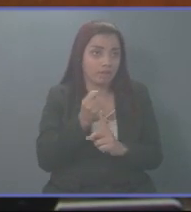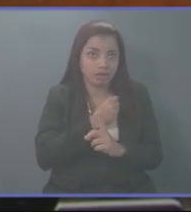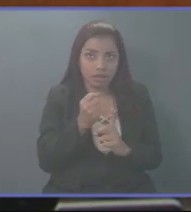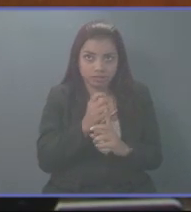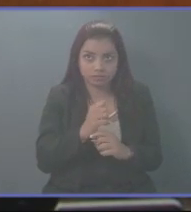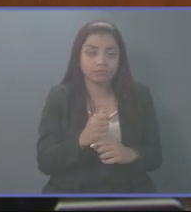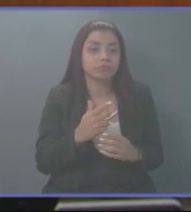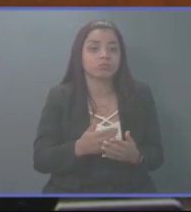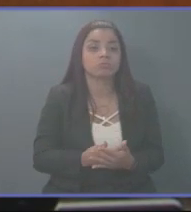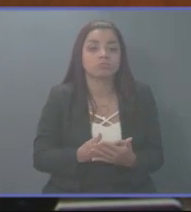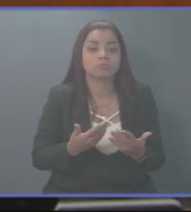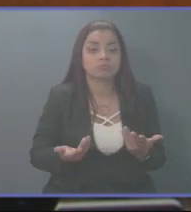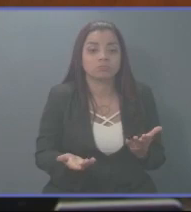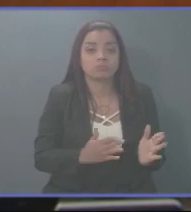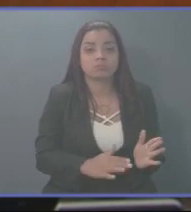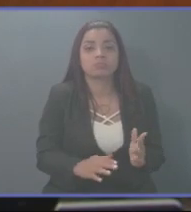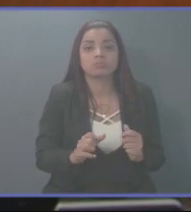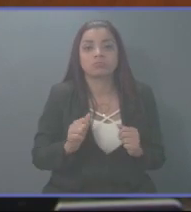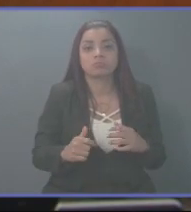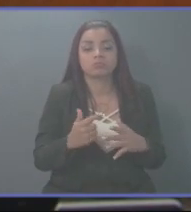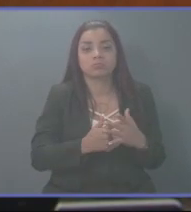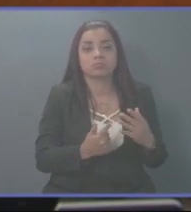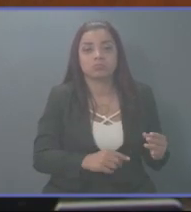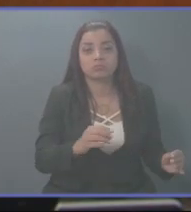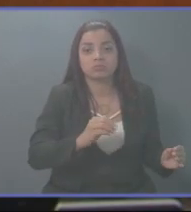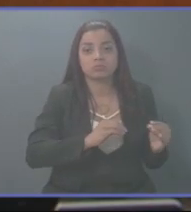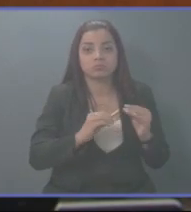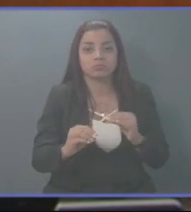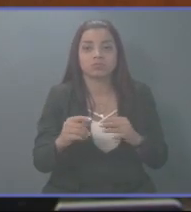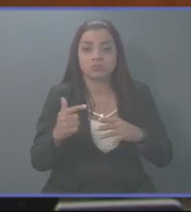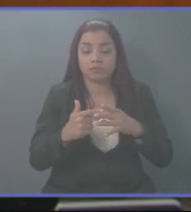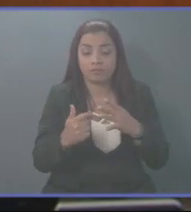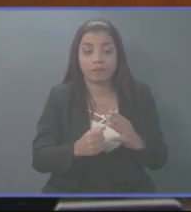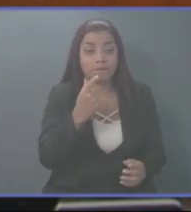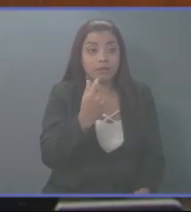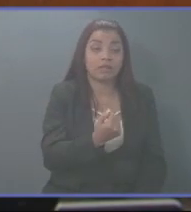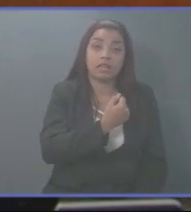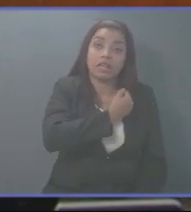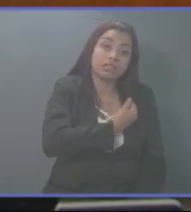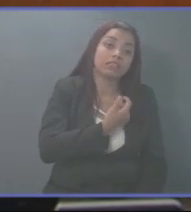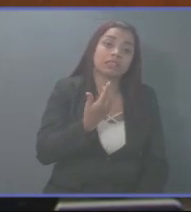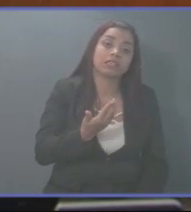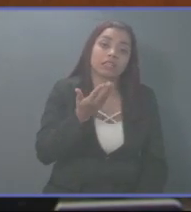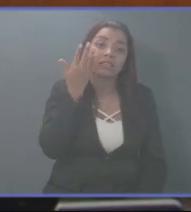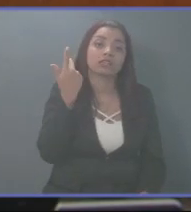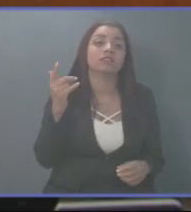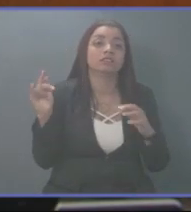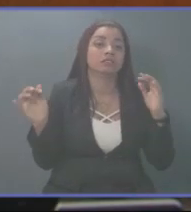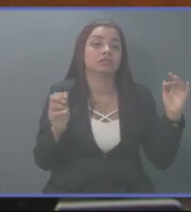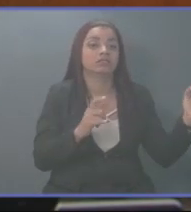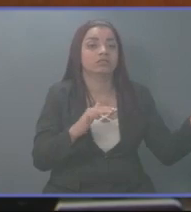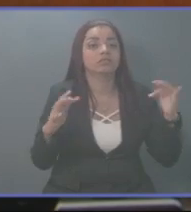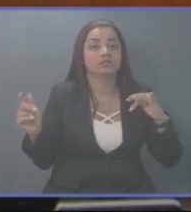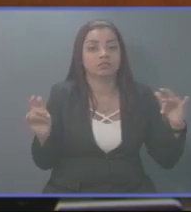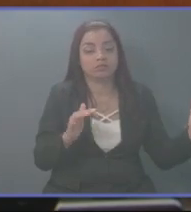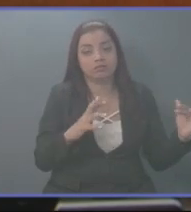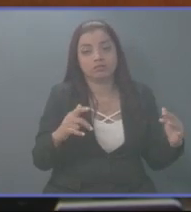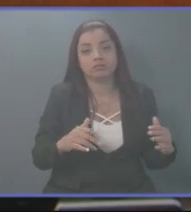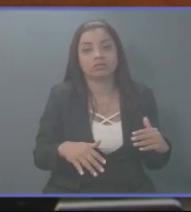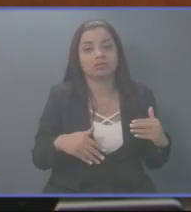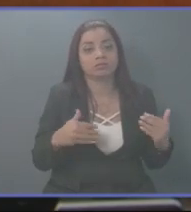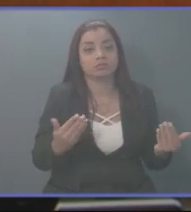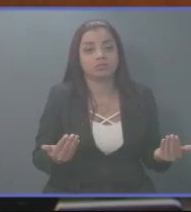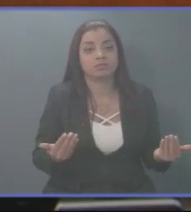Se excluyen de la aplicación de la presente ley las víctimas del conflicto armado interno en El Salvador y de